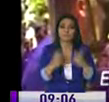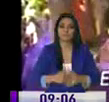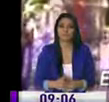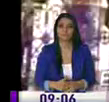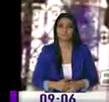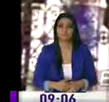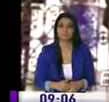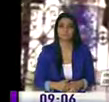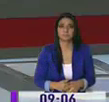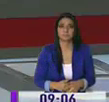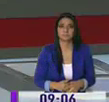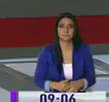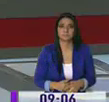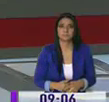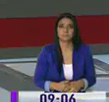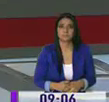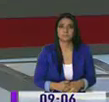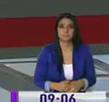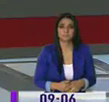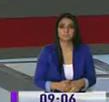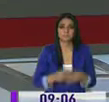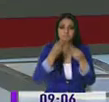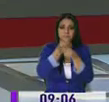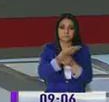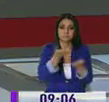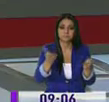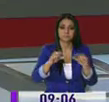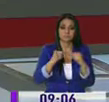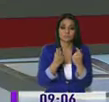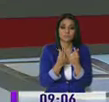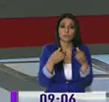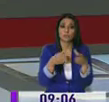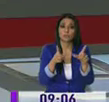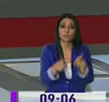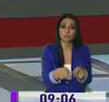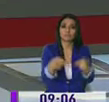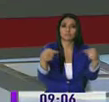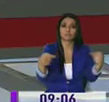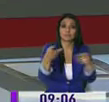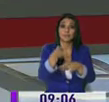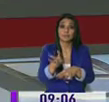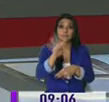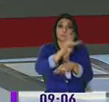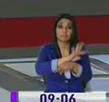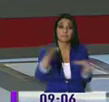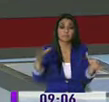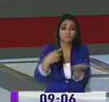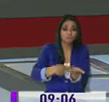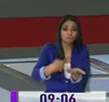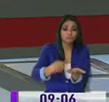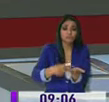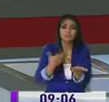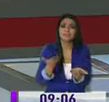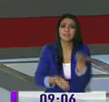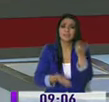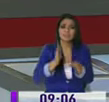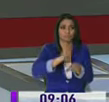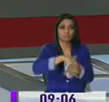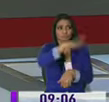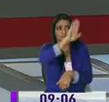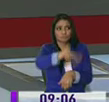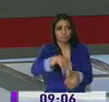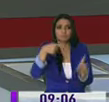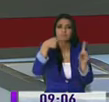jorge escobar vamos a contarles que el bloque de oposición en la asamblea nacional me dice la posibilidad de llamar a que rinda cuenta